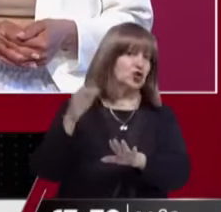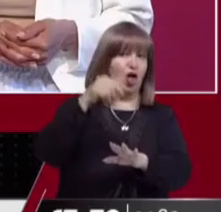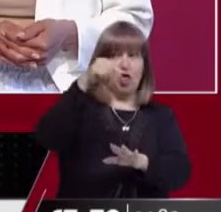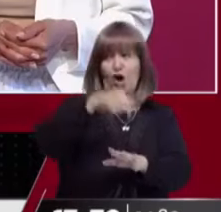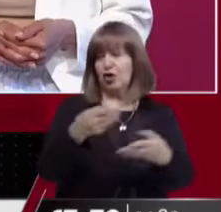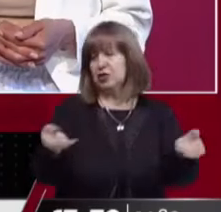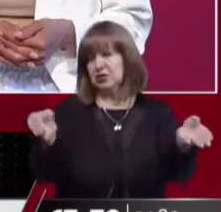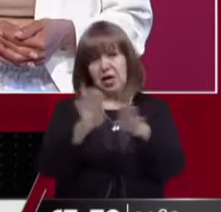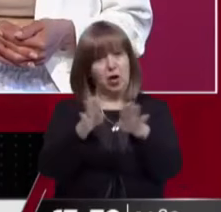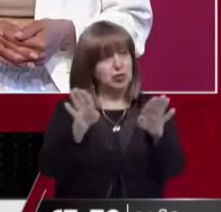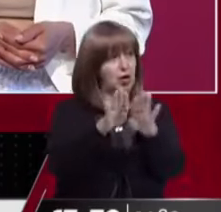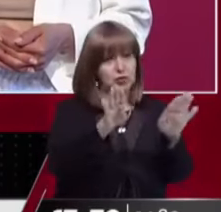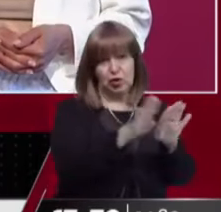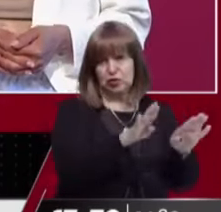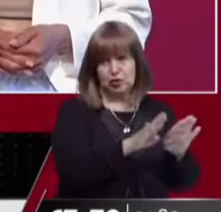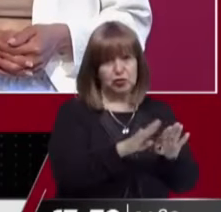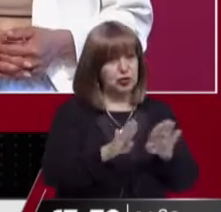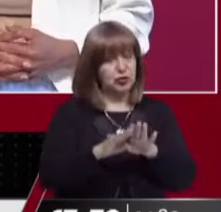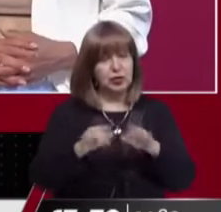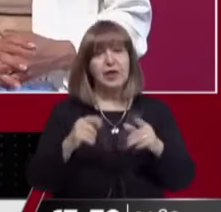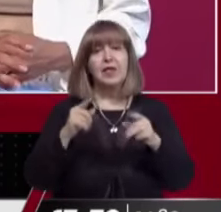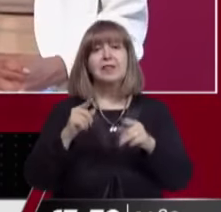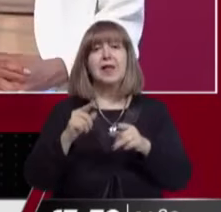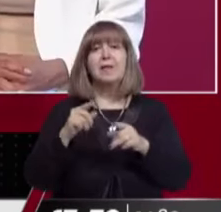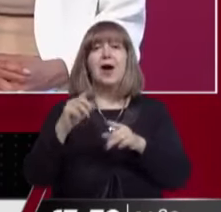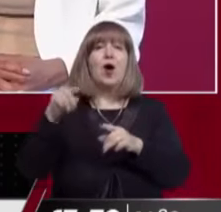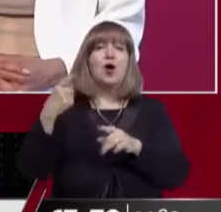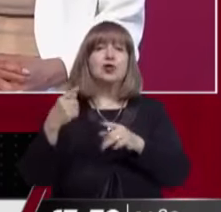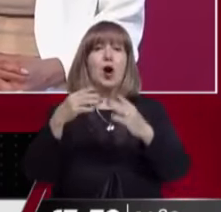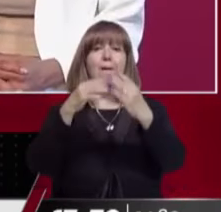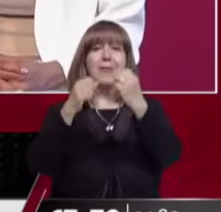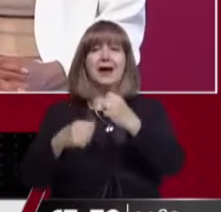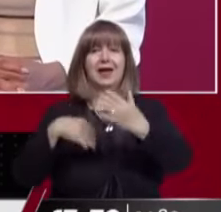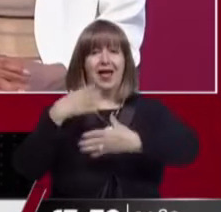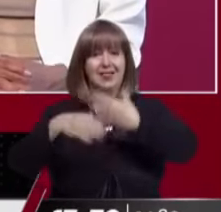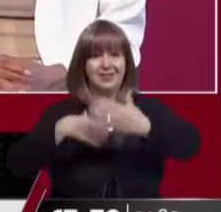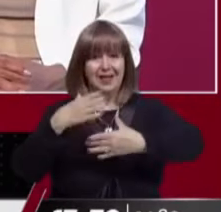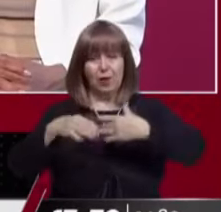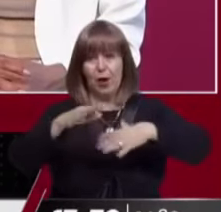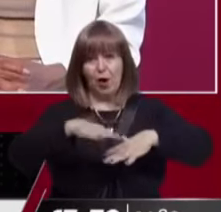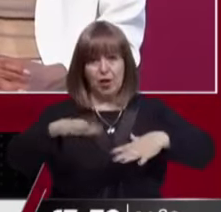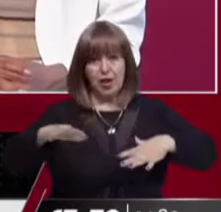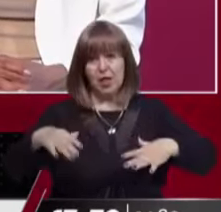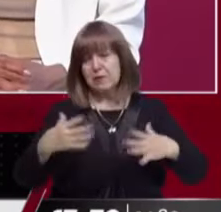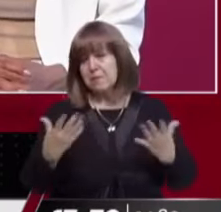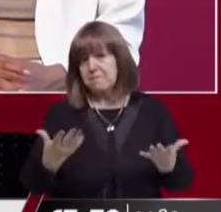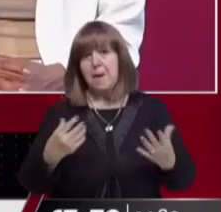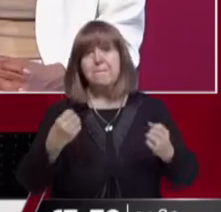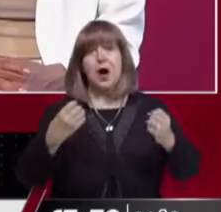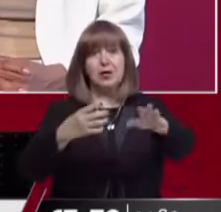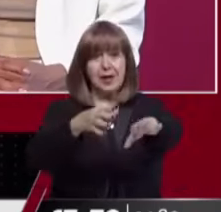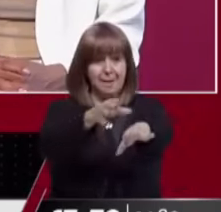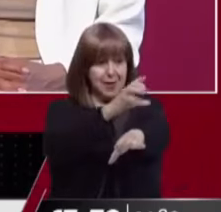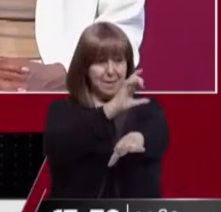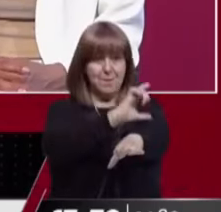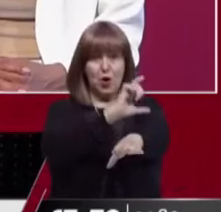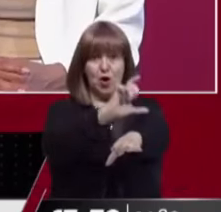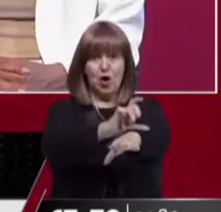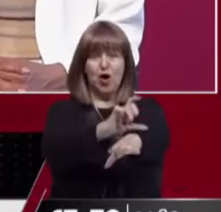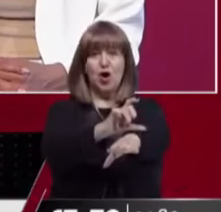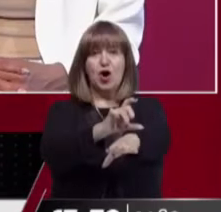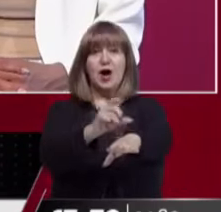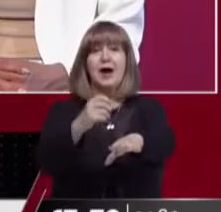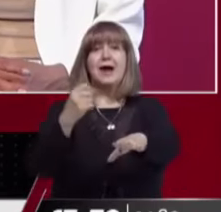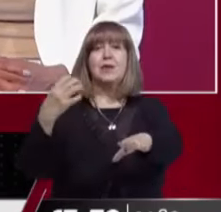fueron cerrados oficialmente hoy, también los de Universal. No hay nada que hacer ahí porque el huracán llegaría en